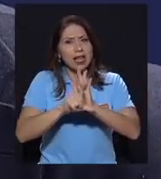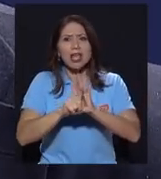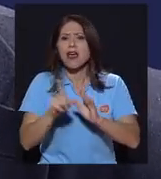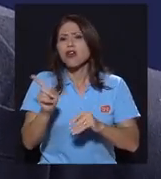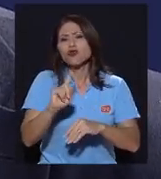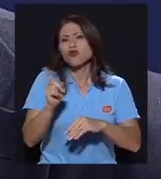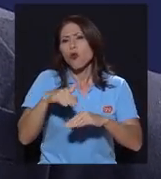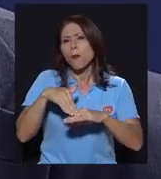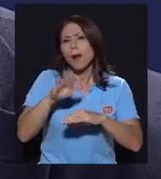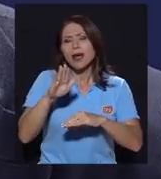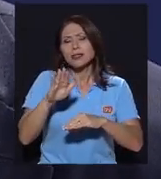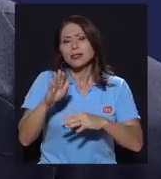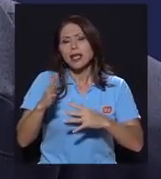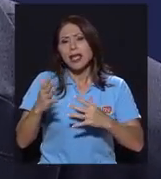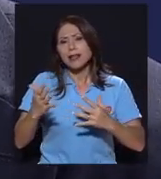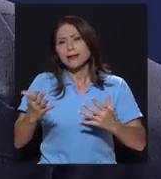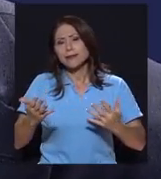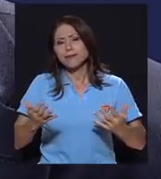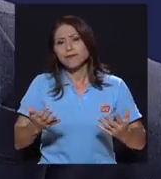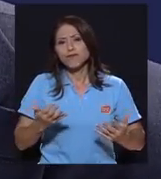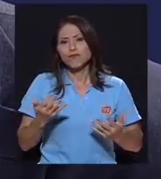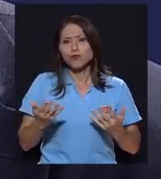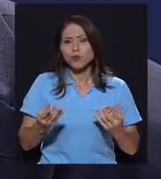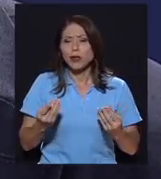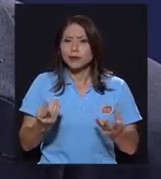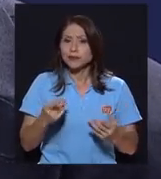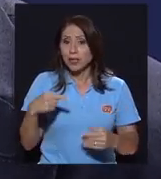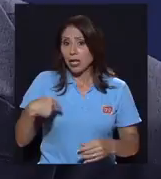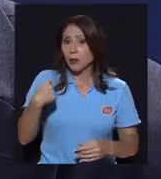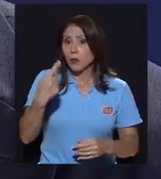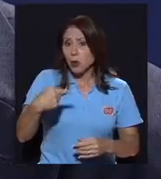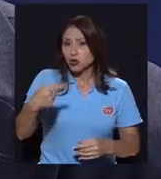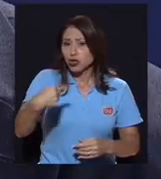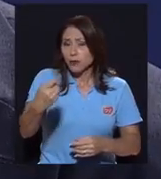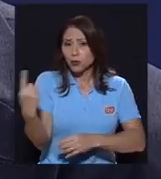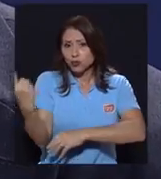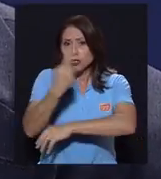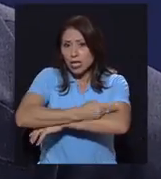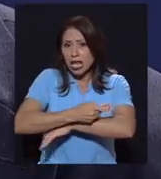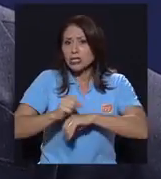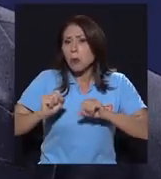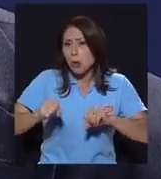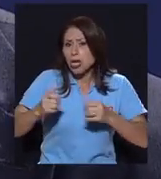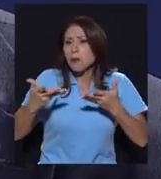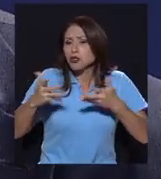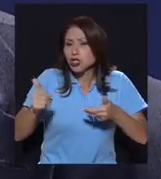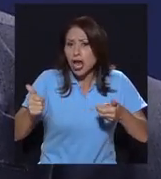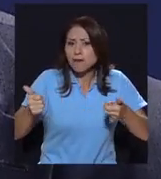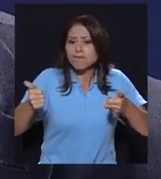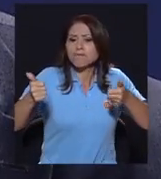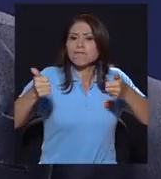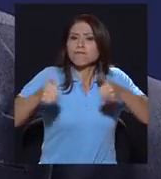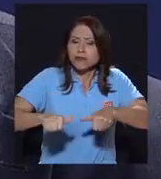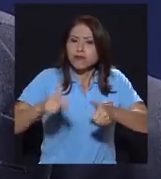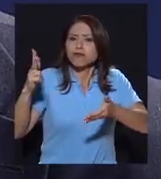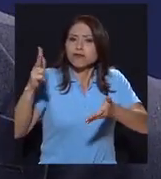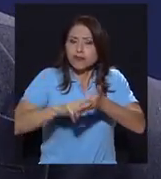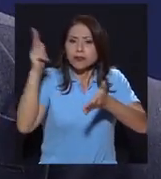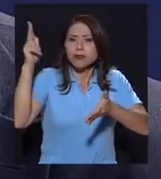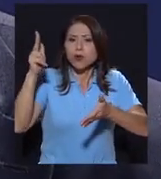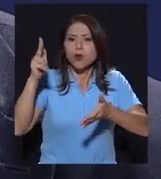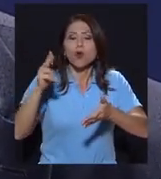de él vamos a ver en próximos días podríamos estar aprobando ya un acuerdo